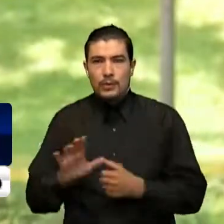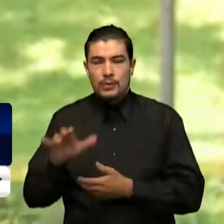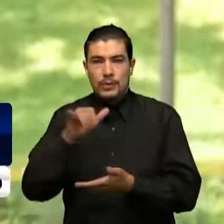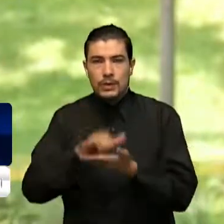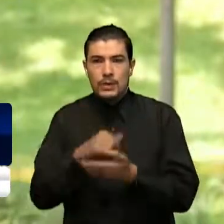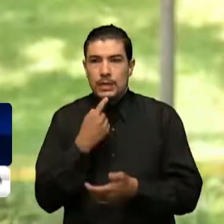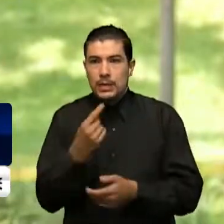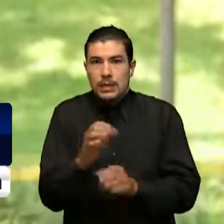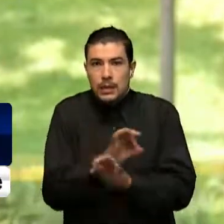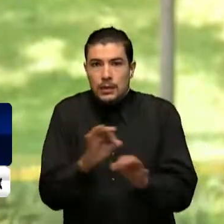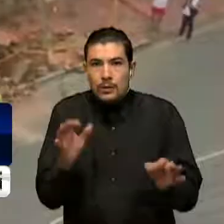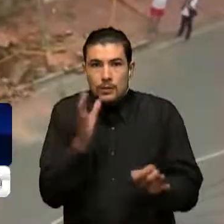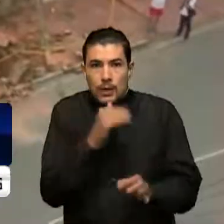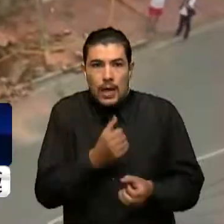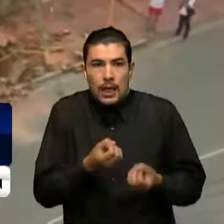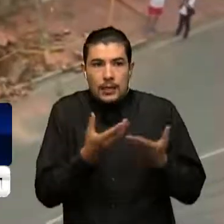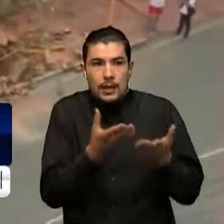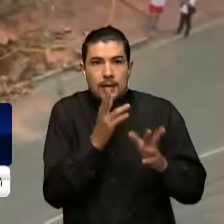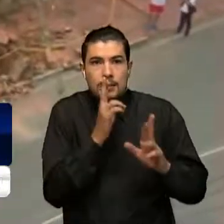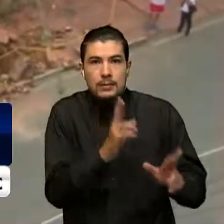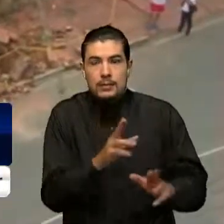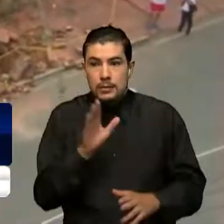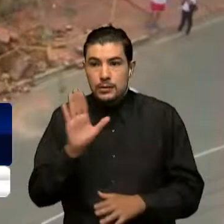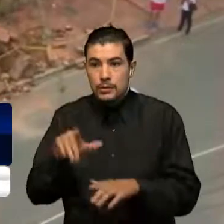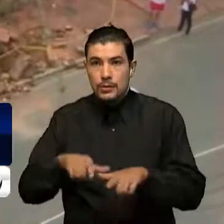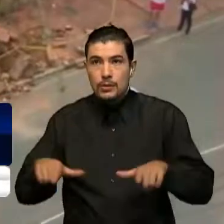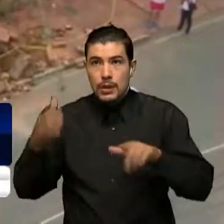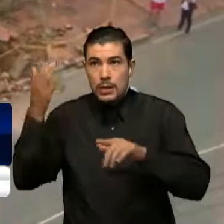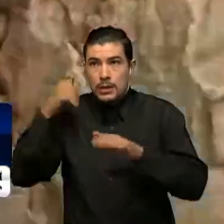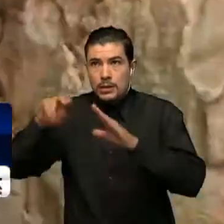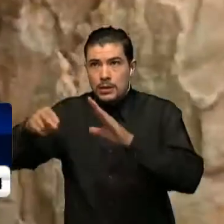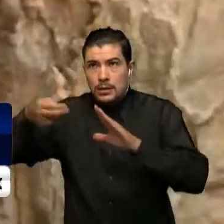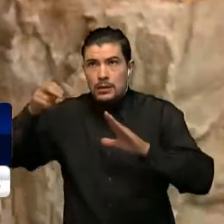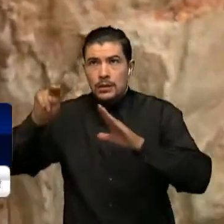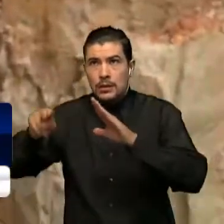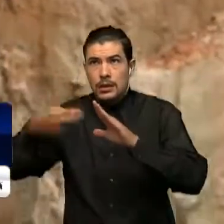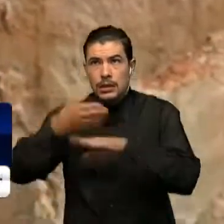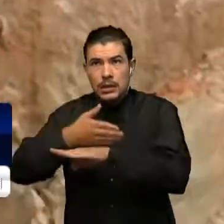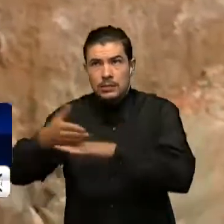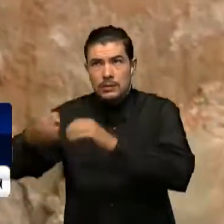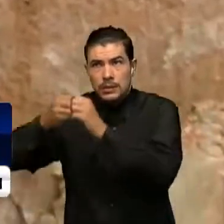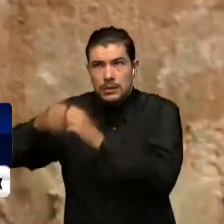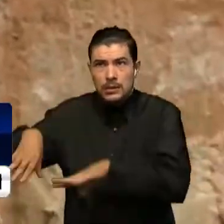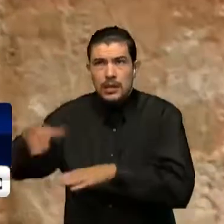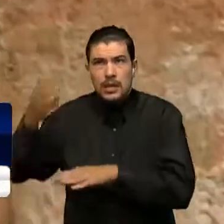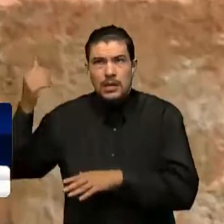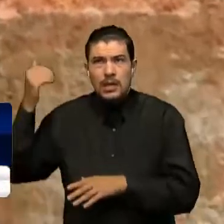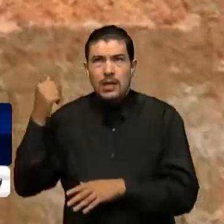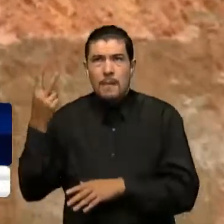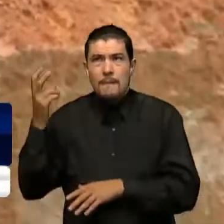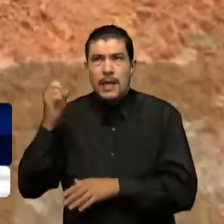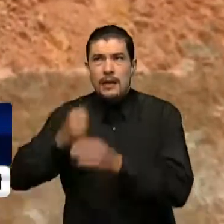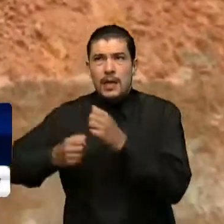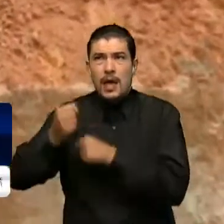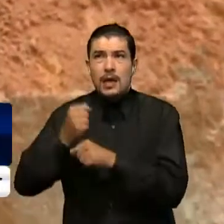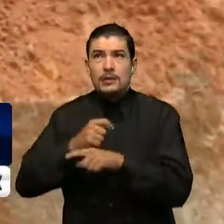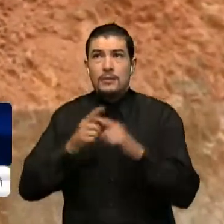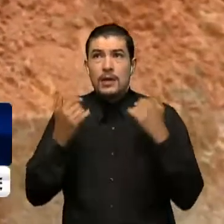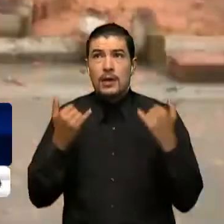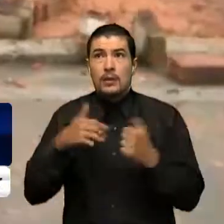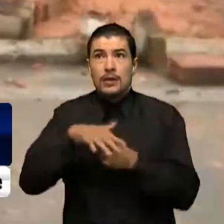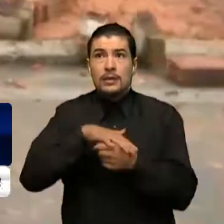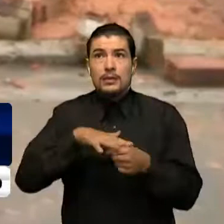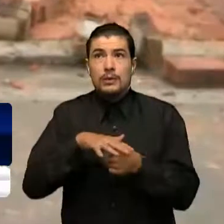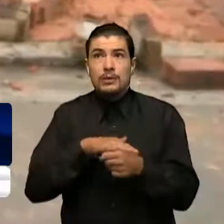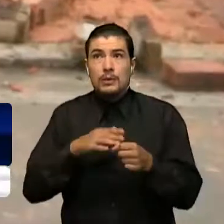ninguno ha respondido ese lote fue excavado y posteriormente abandonado hace más de 20 años situación que ha puesto en